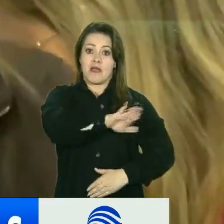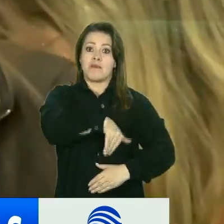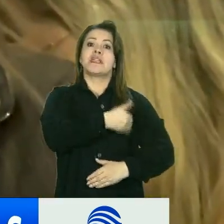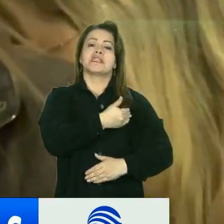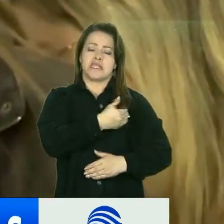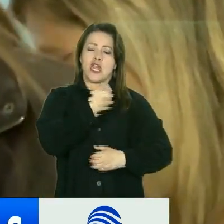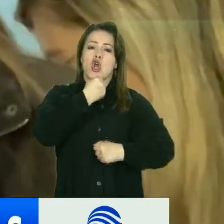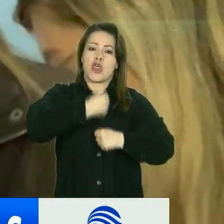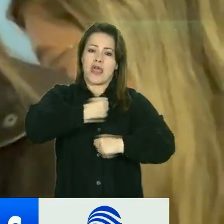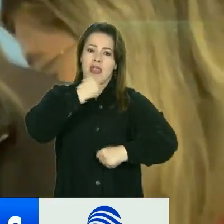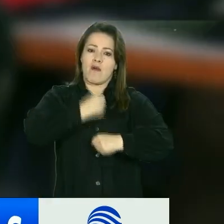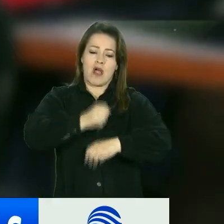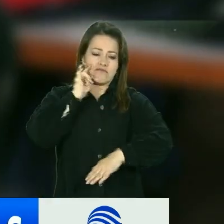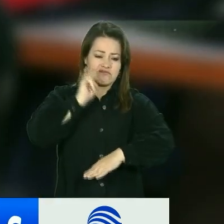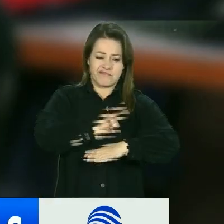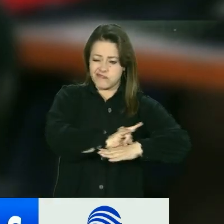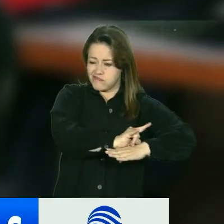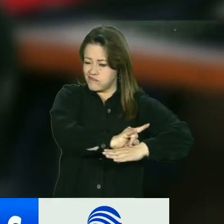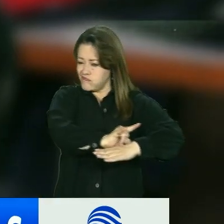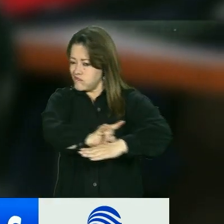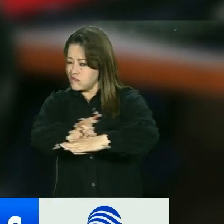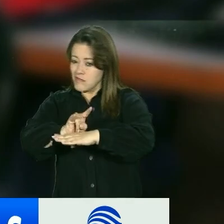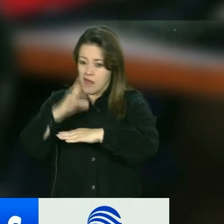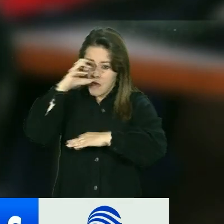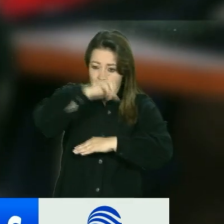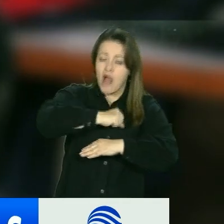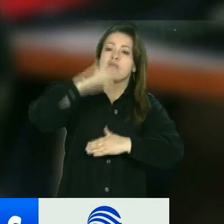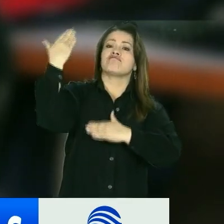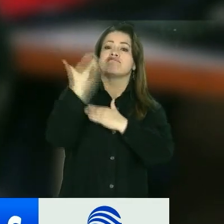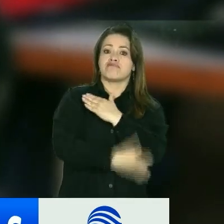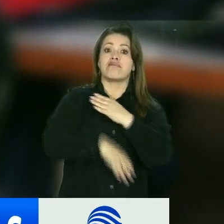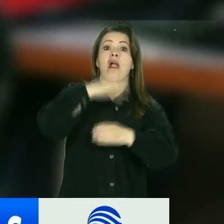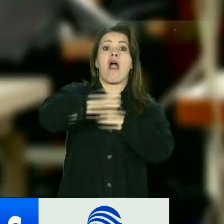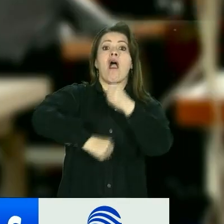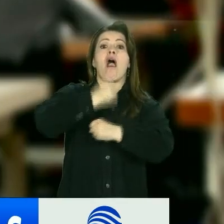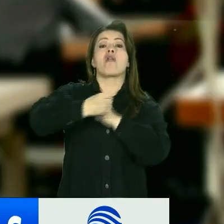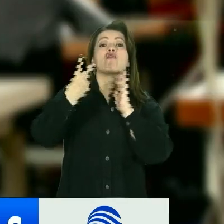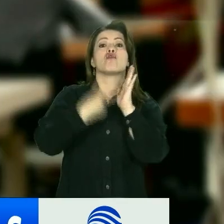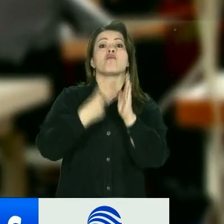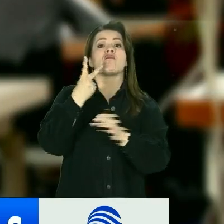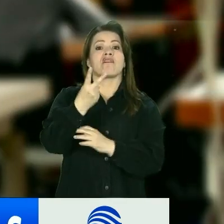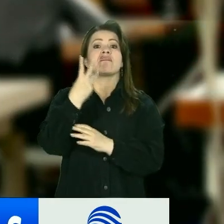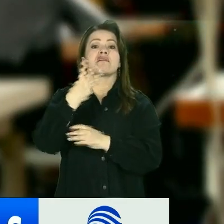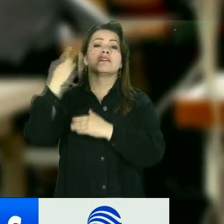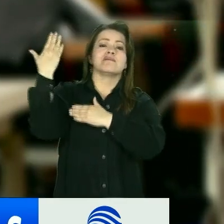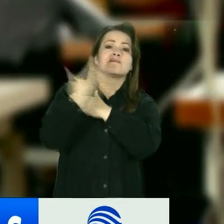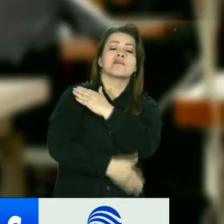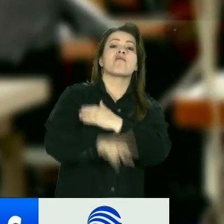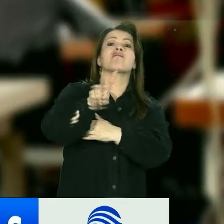plan de choque para hacerle frente a esta situación. En lo corrido de 2023 se han impuesto sanciones por más